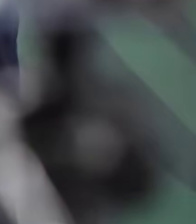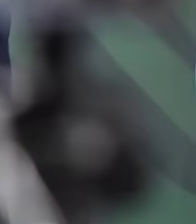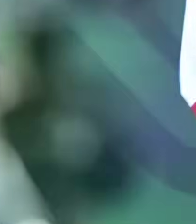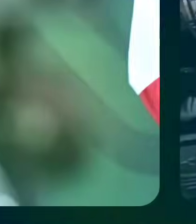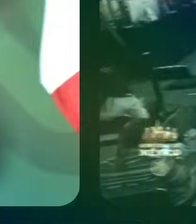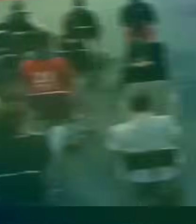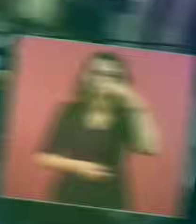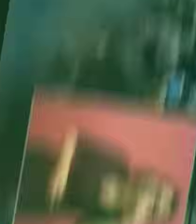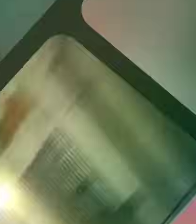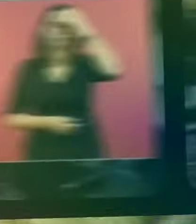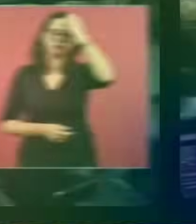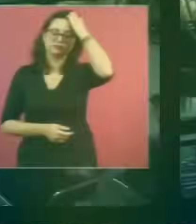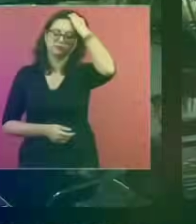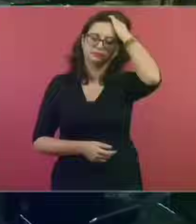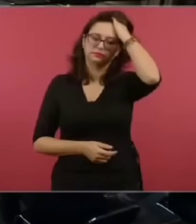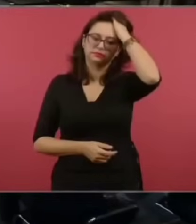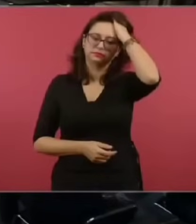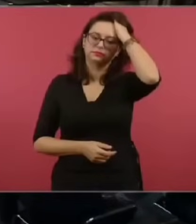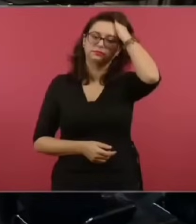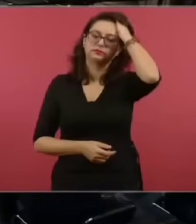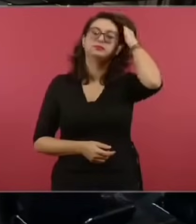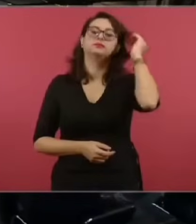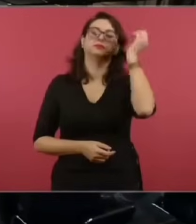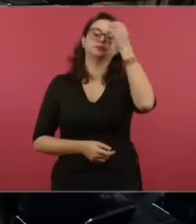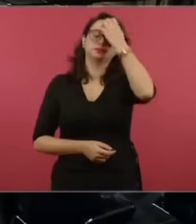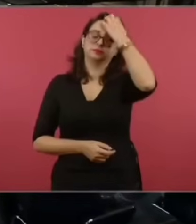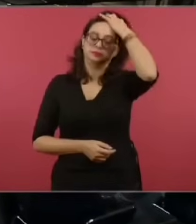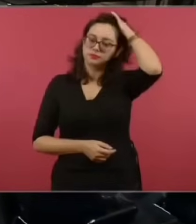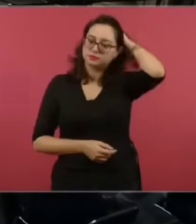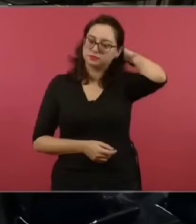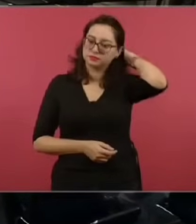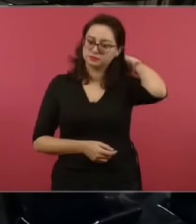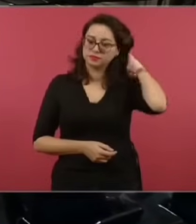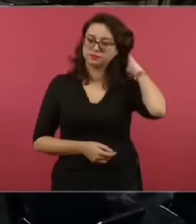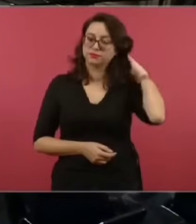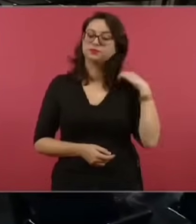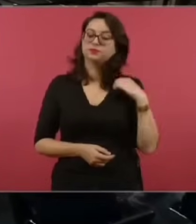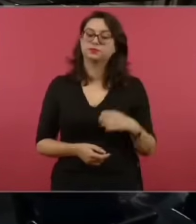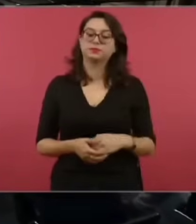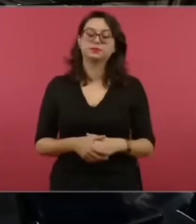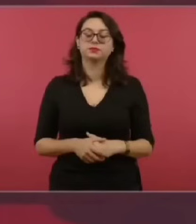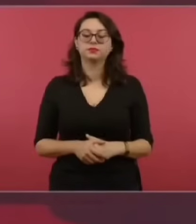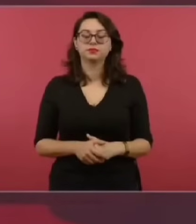del 2023. Cada país tiene su historia.